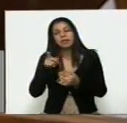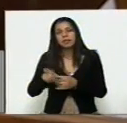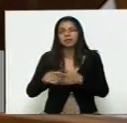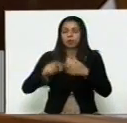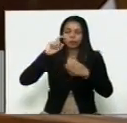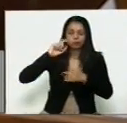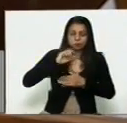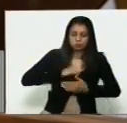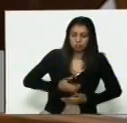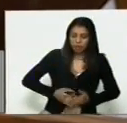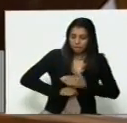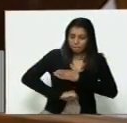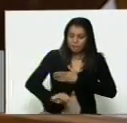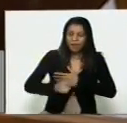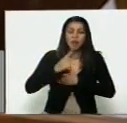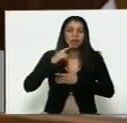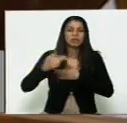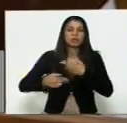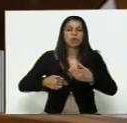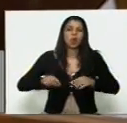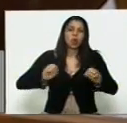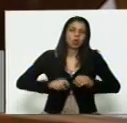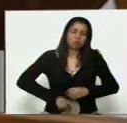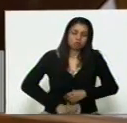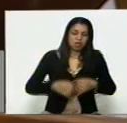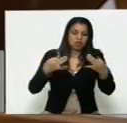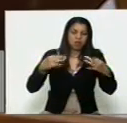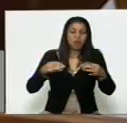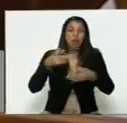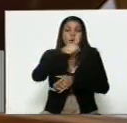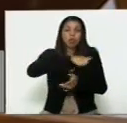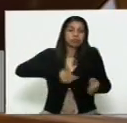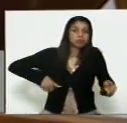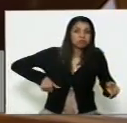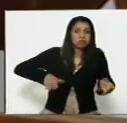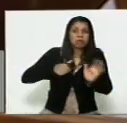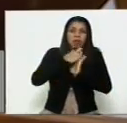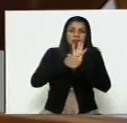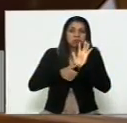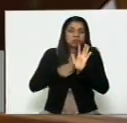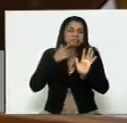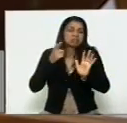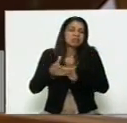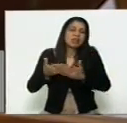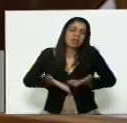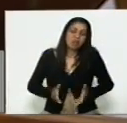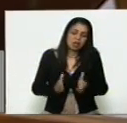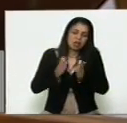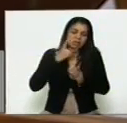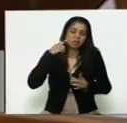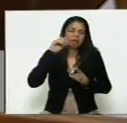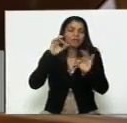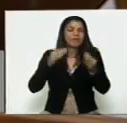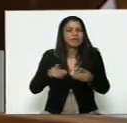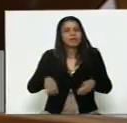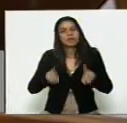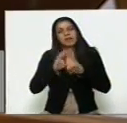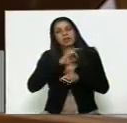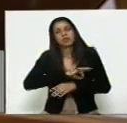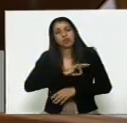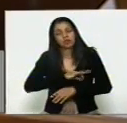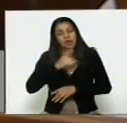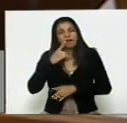trabajo de parto, parto vaginal o cesárea, nacimiento y posparto, dignificando su función social